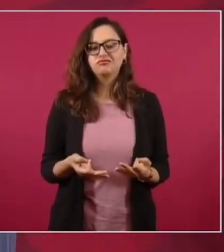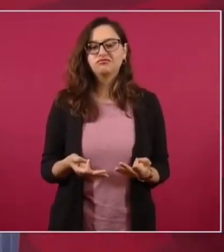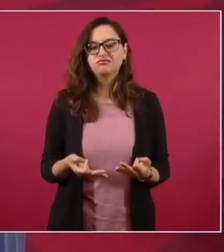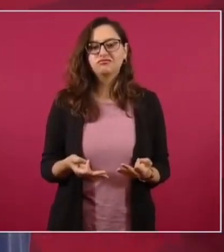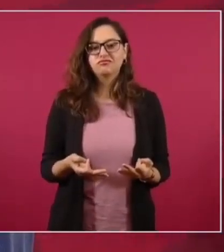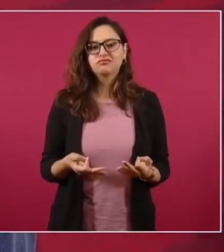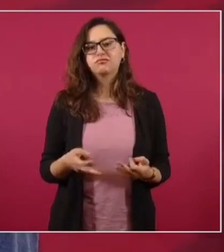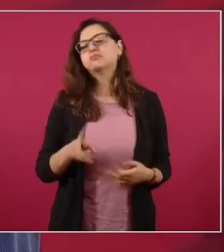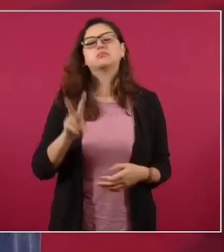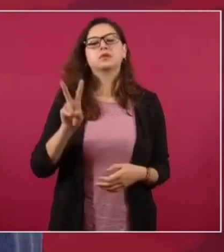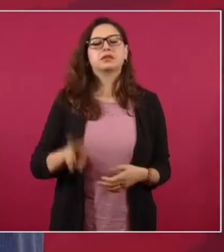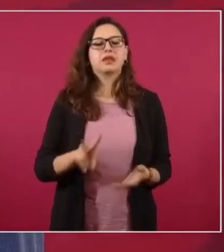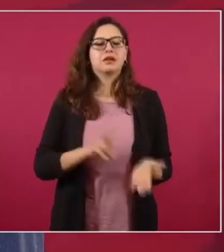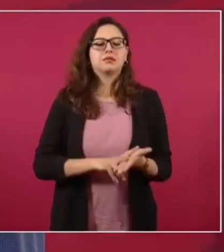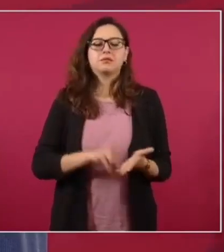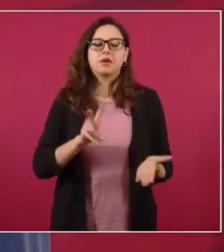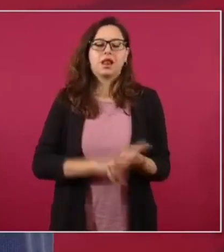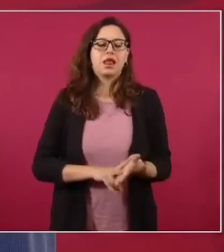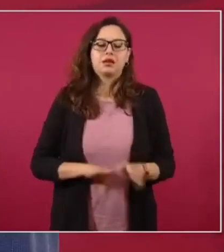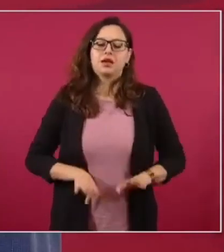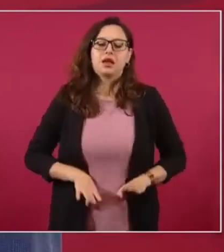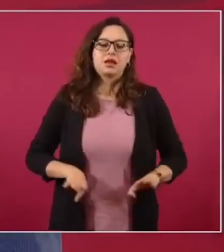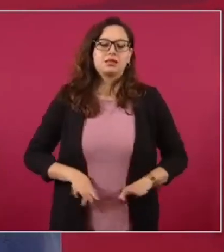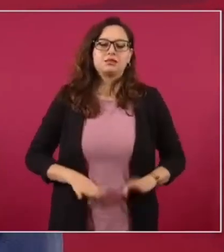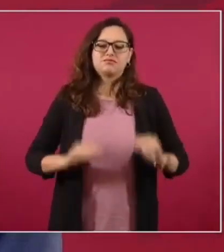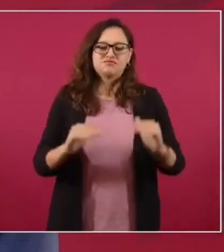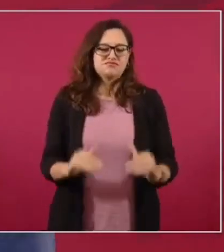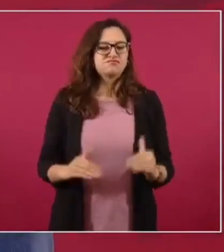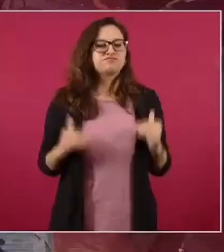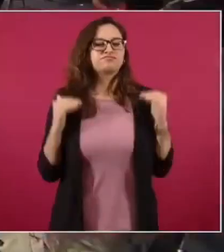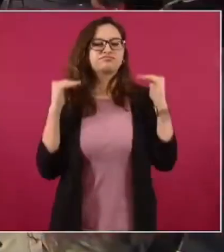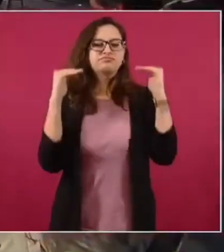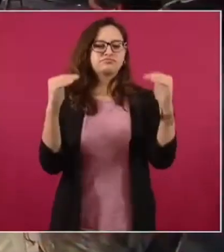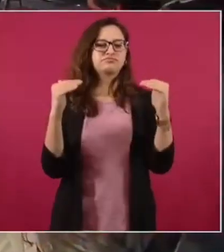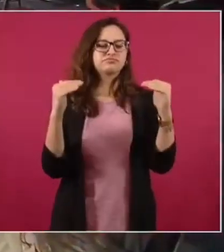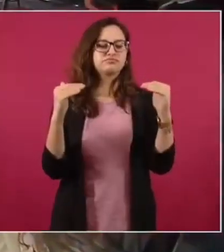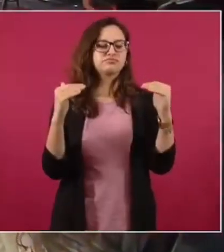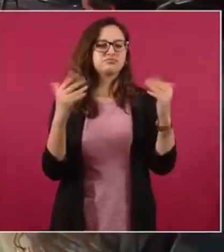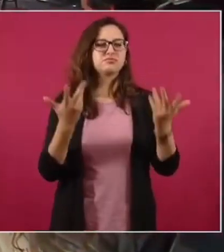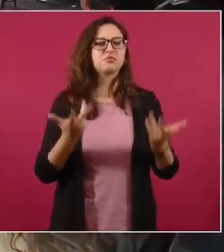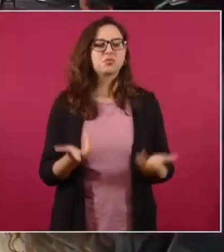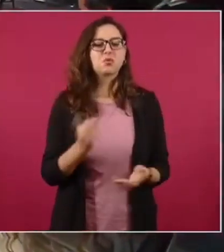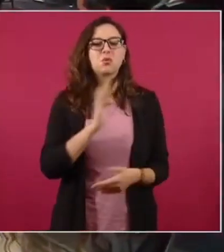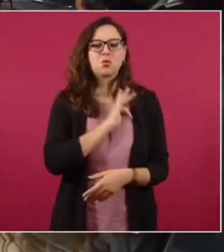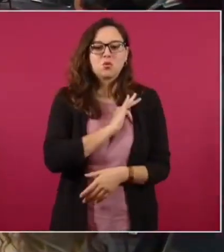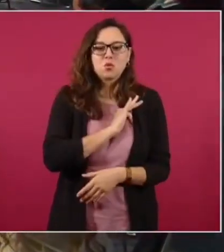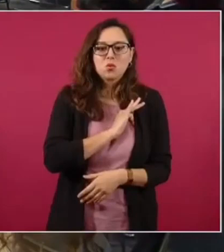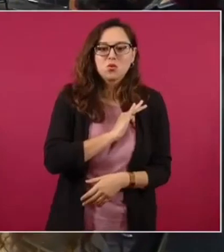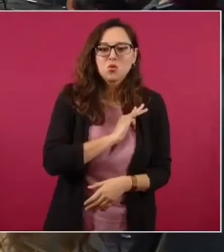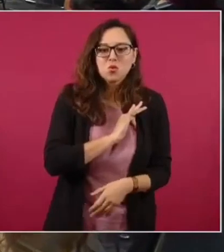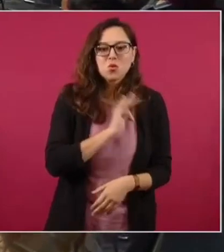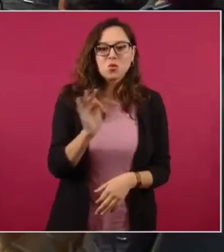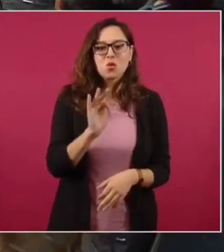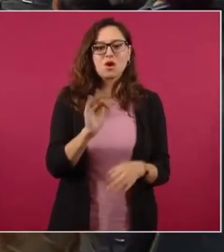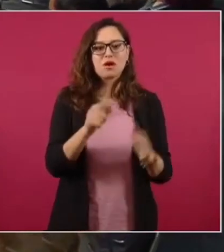de elevados valores, de demostrar que se